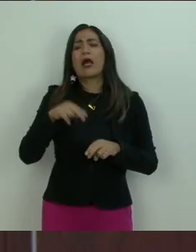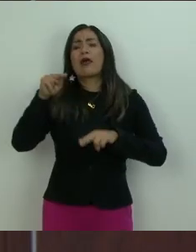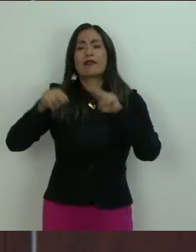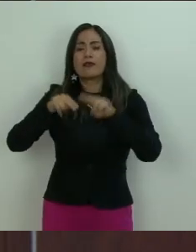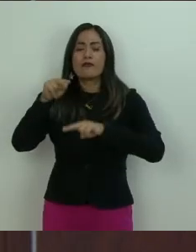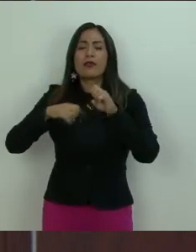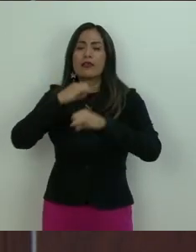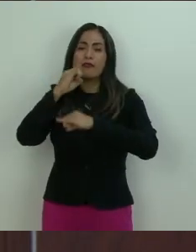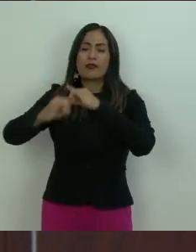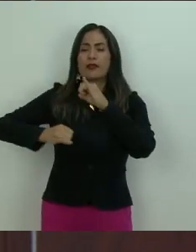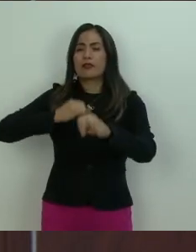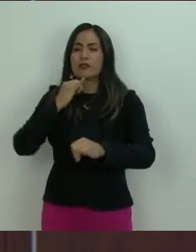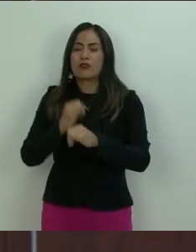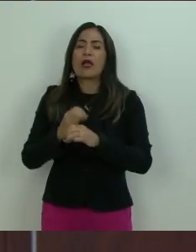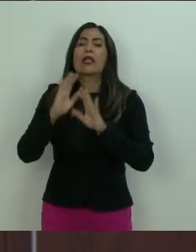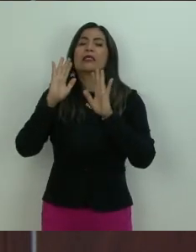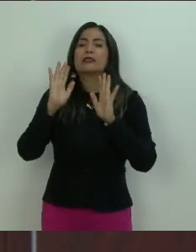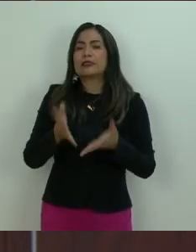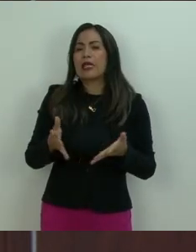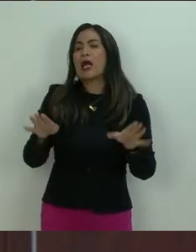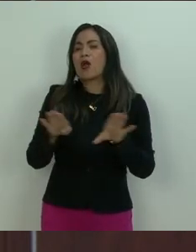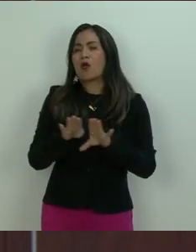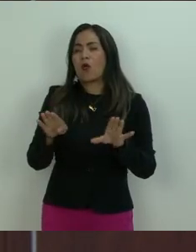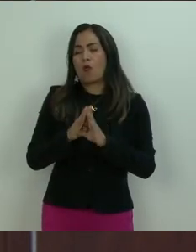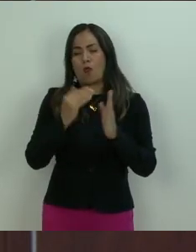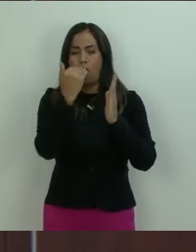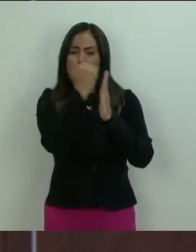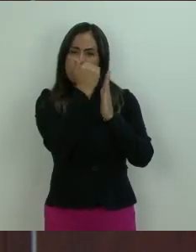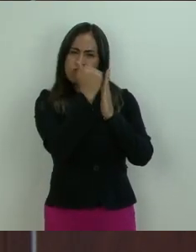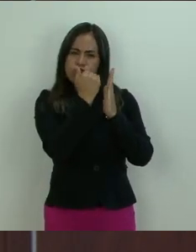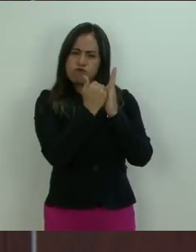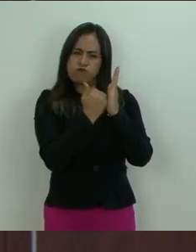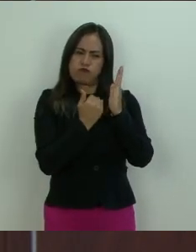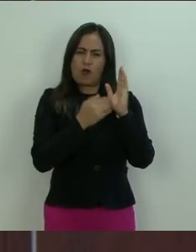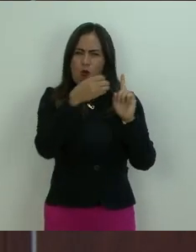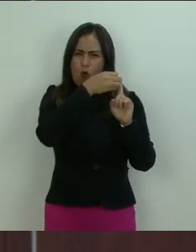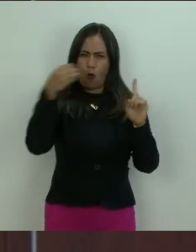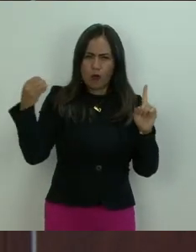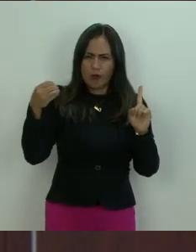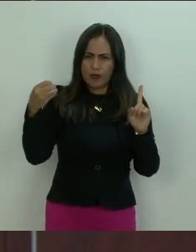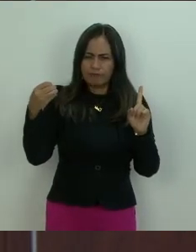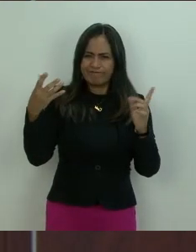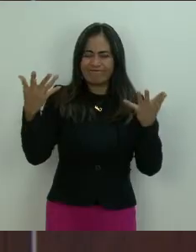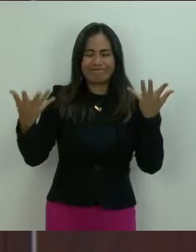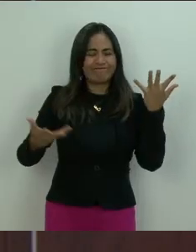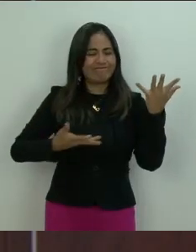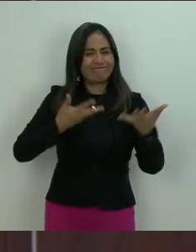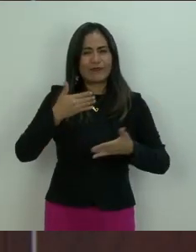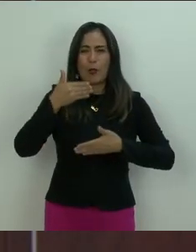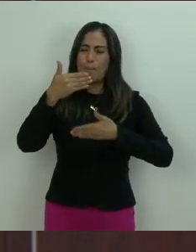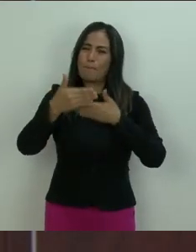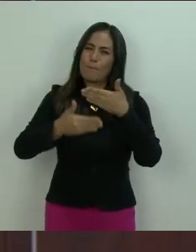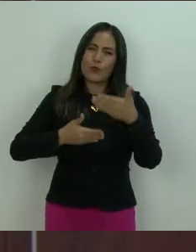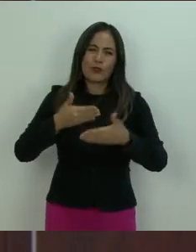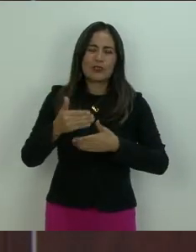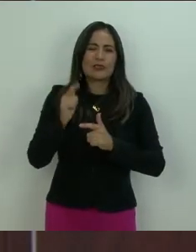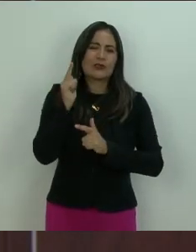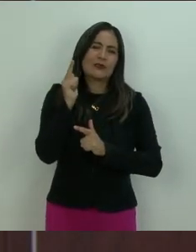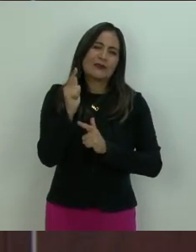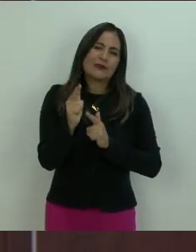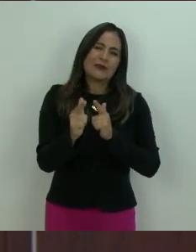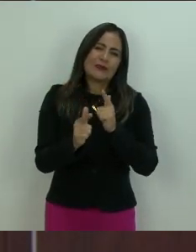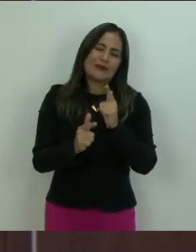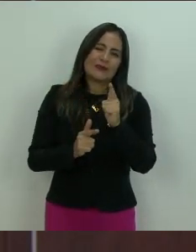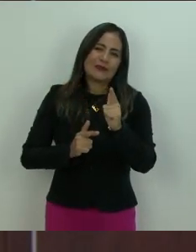internacional trazar una línea de cómo debe ir este proceso, el proceso va mucho más lento de lo